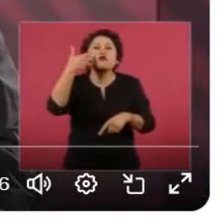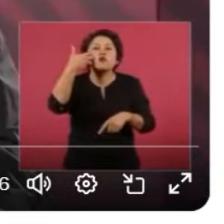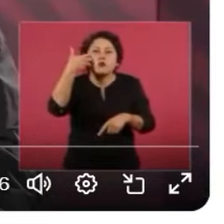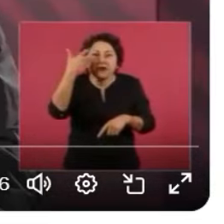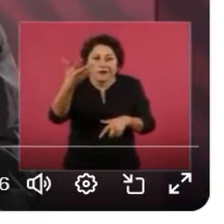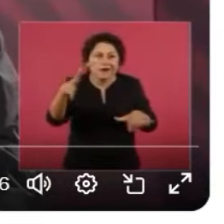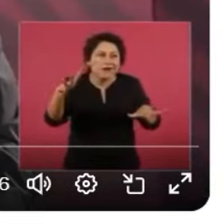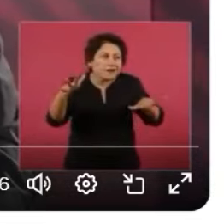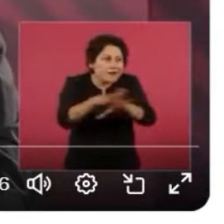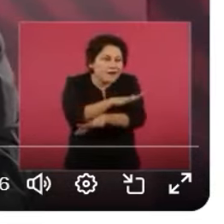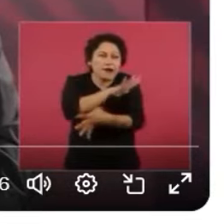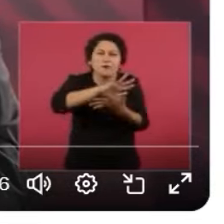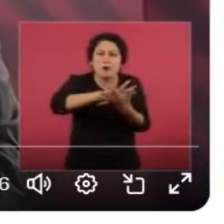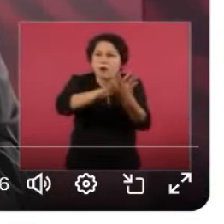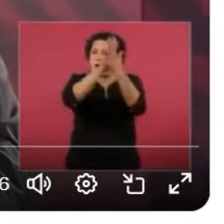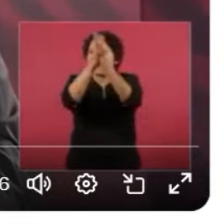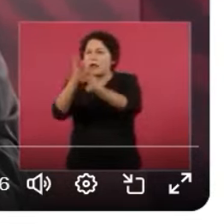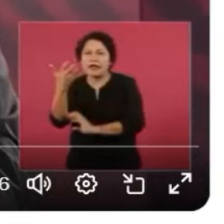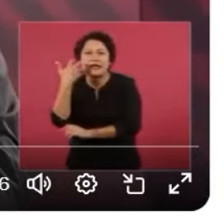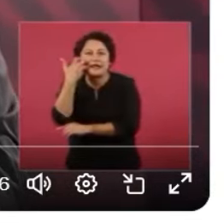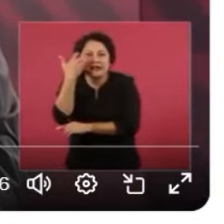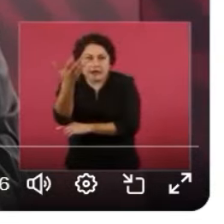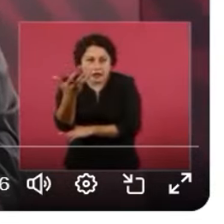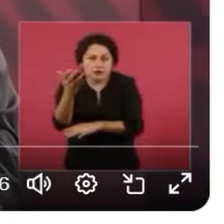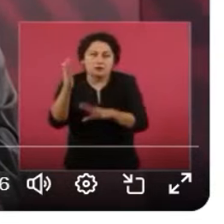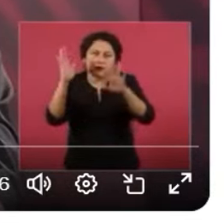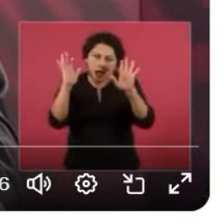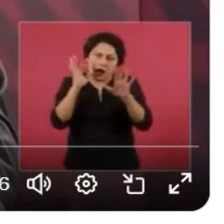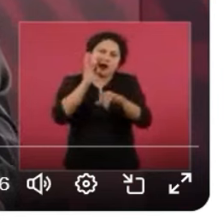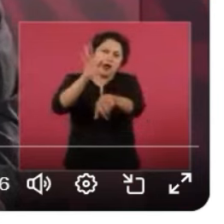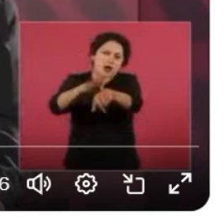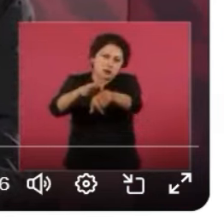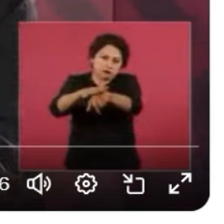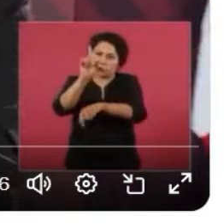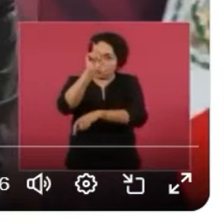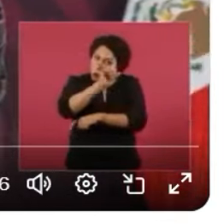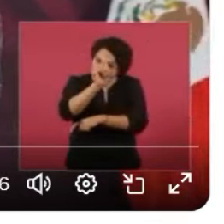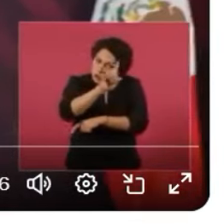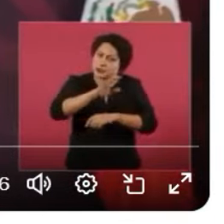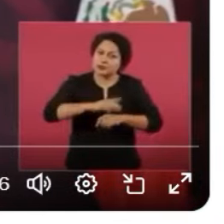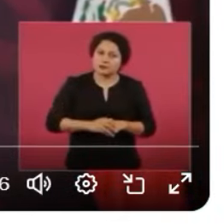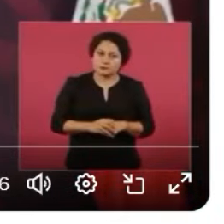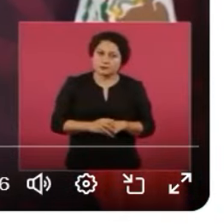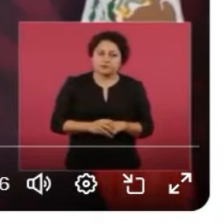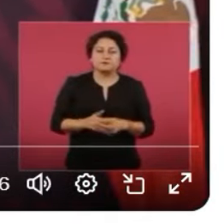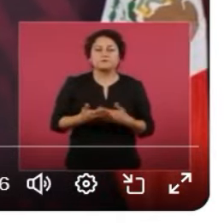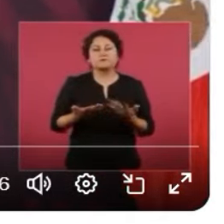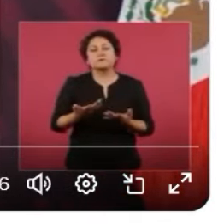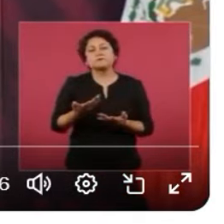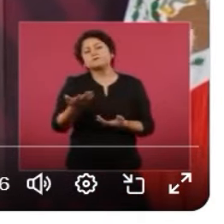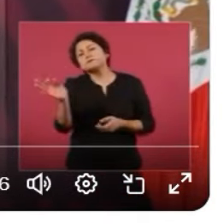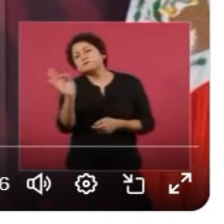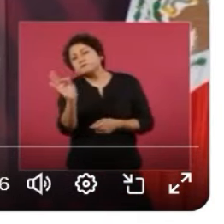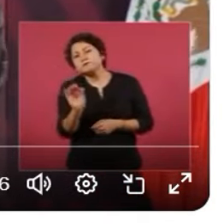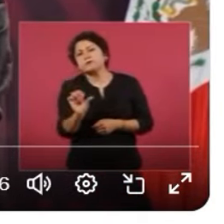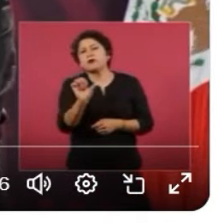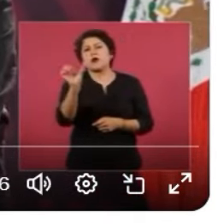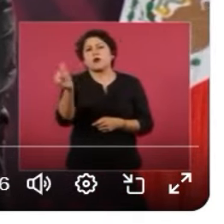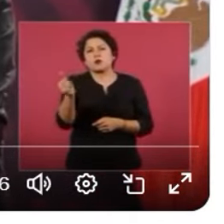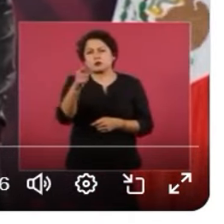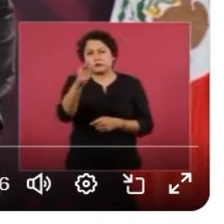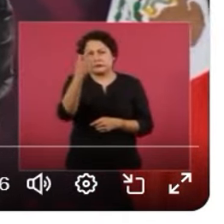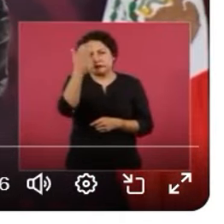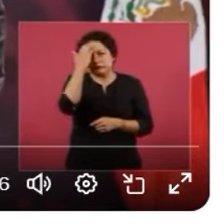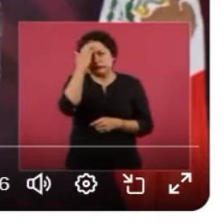los que quieren como se dice en el lenguaje de la política tradicional